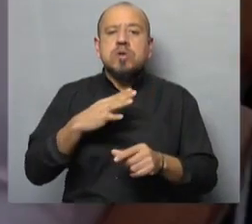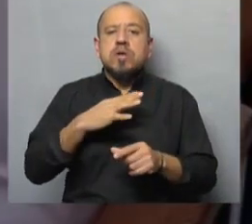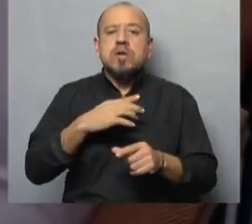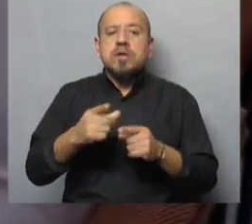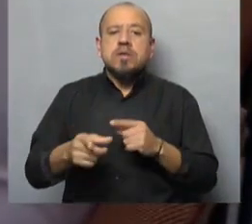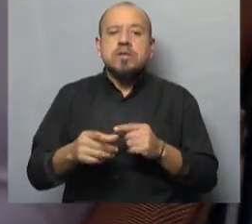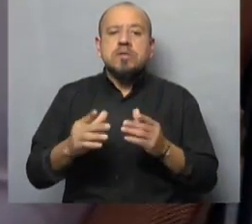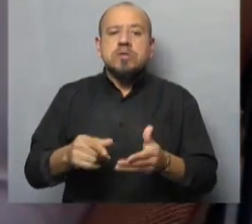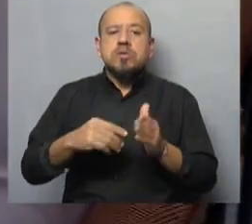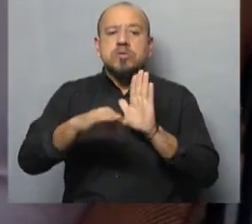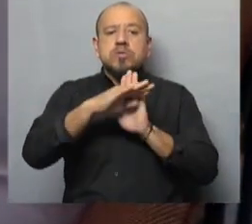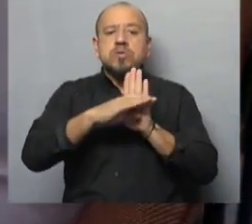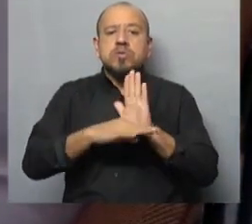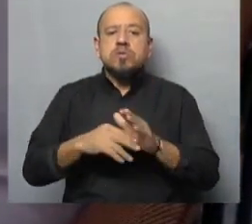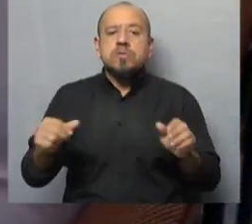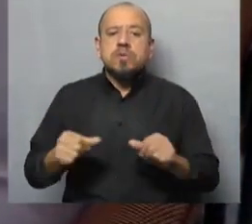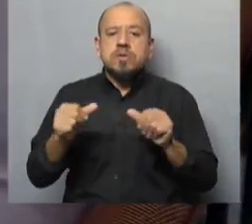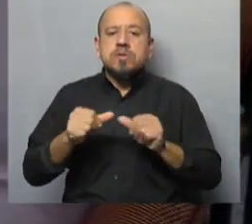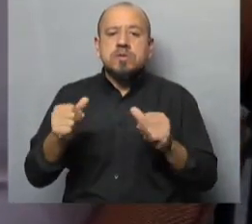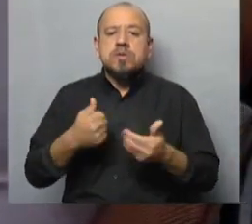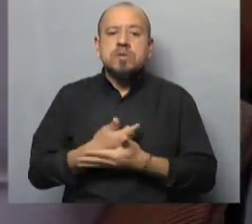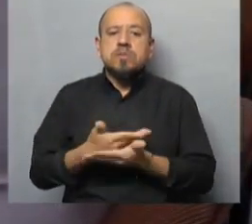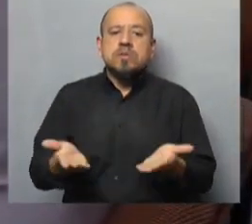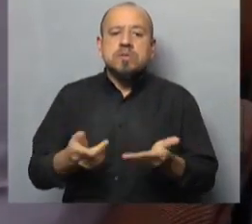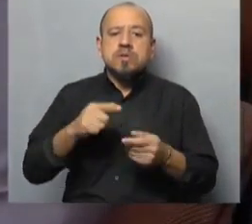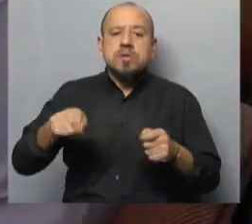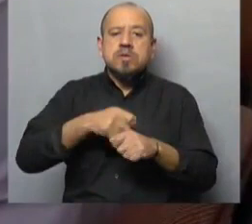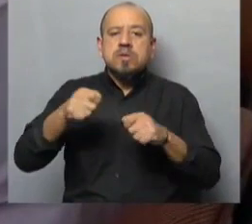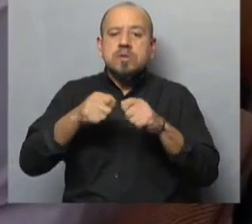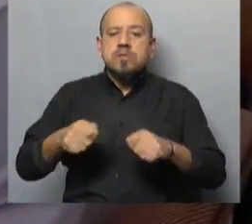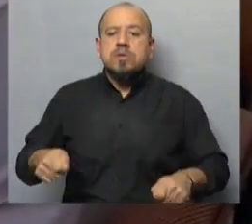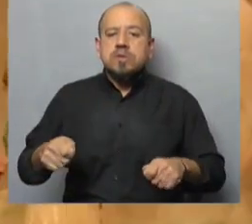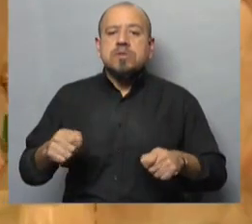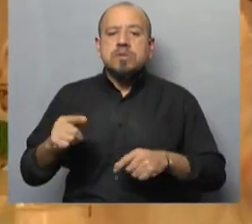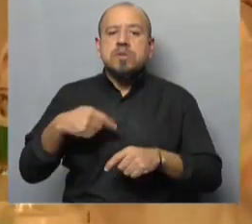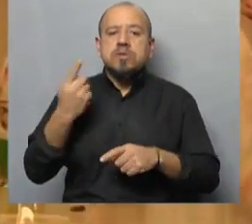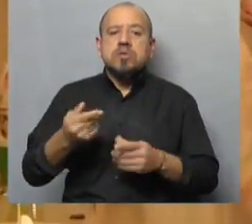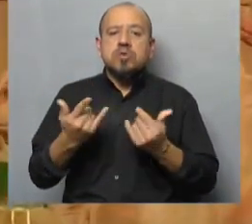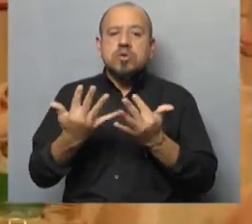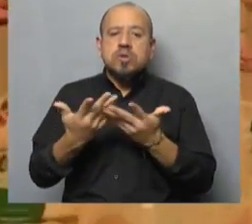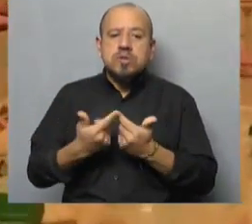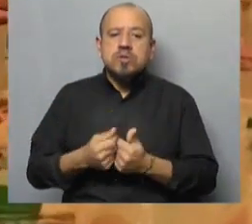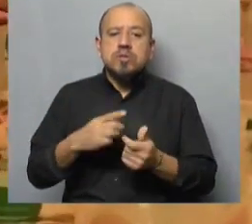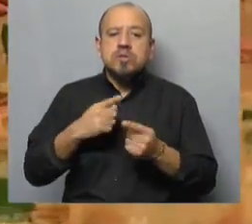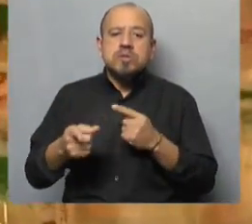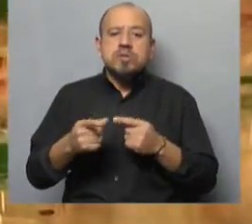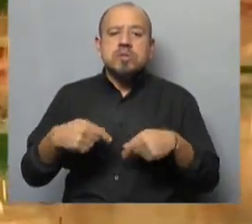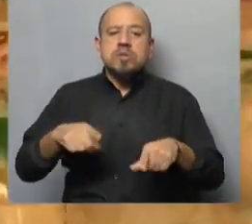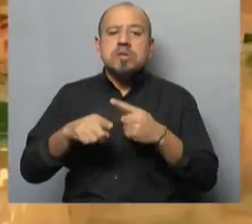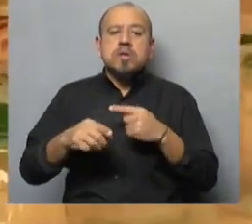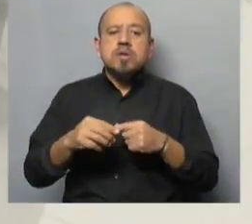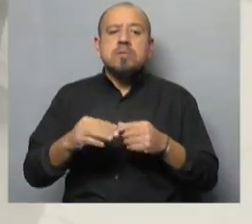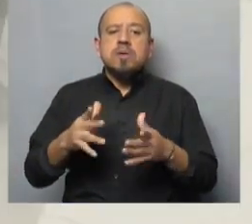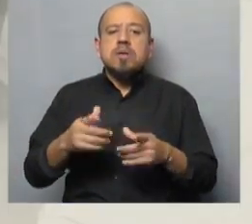generales de un programa para desarrollar y presentar desde el pit-cnt a las otras organizaciones que integran la intenso sial